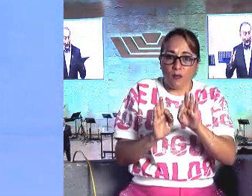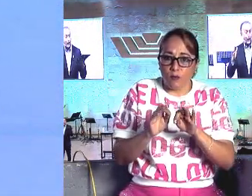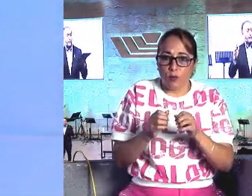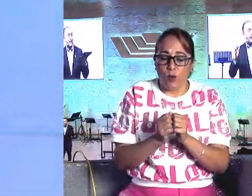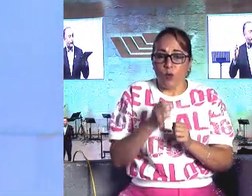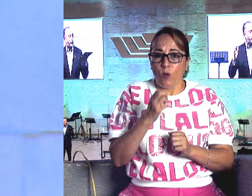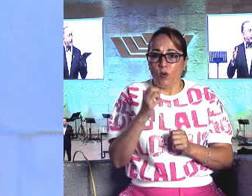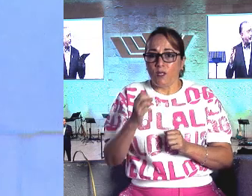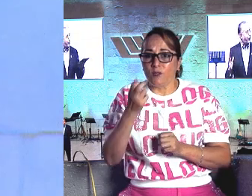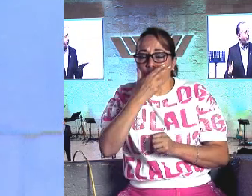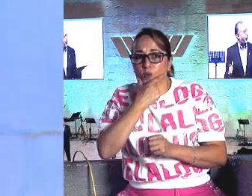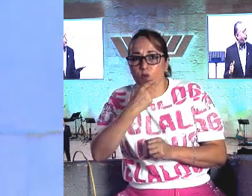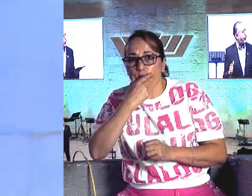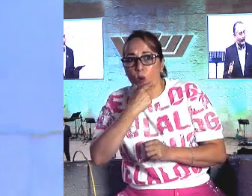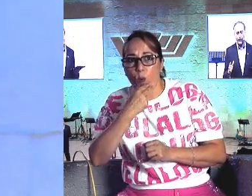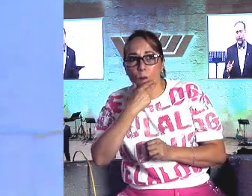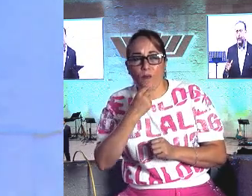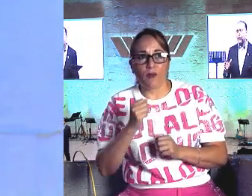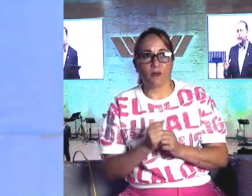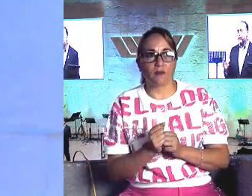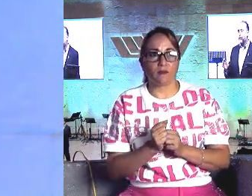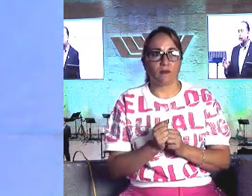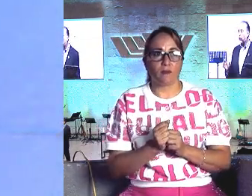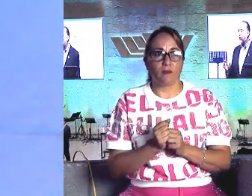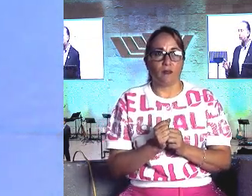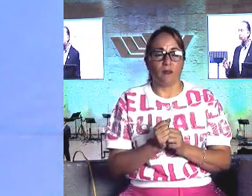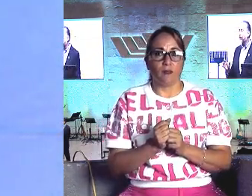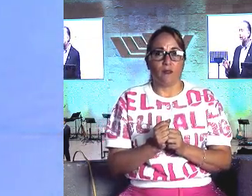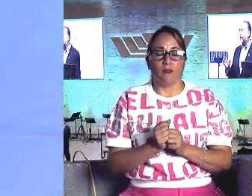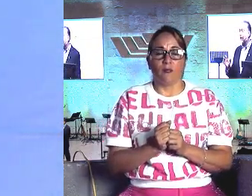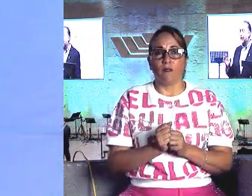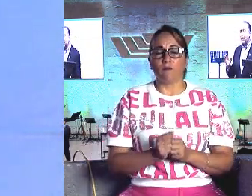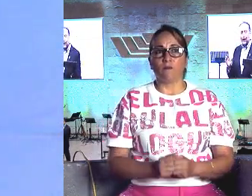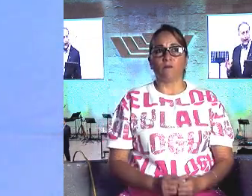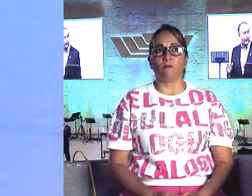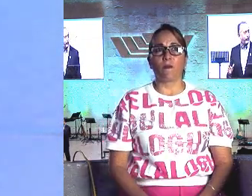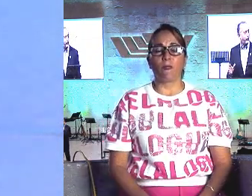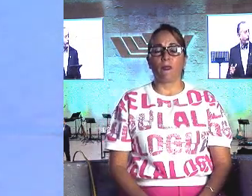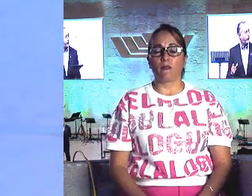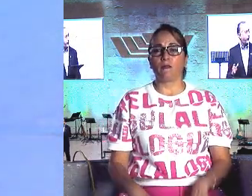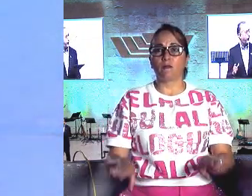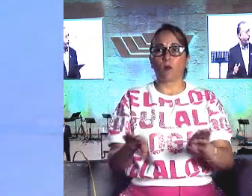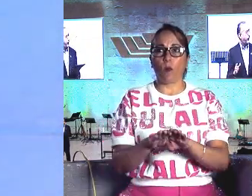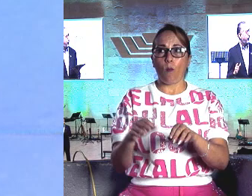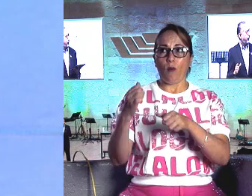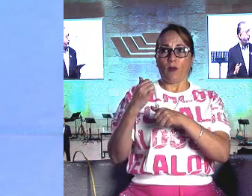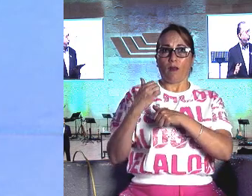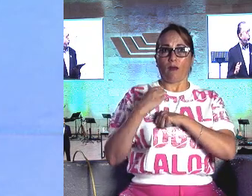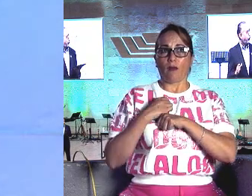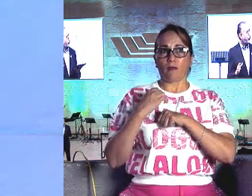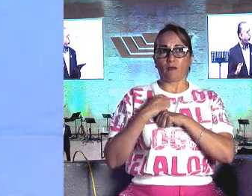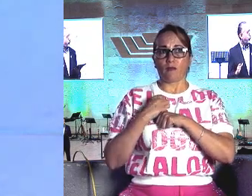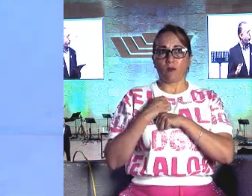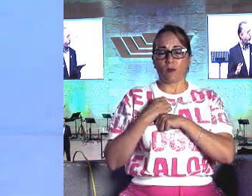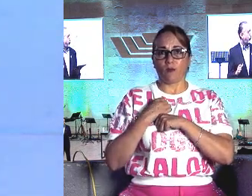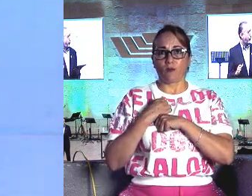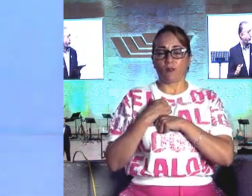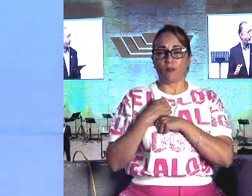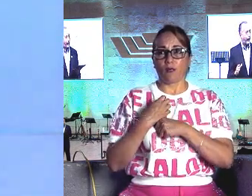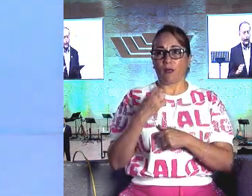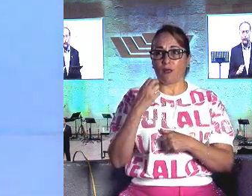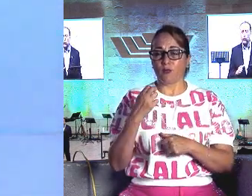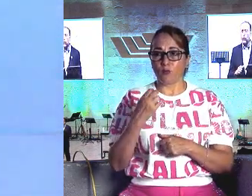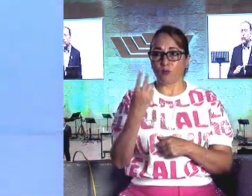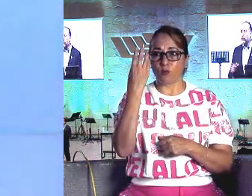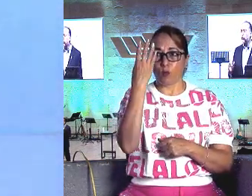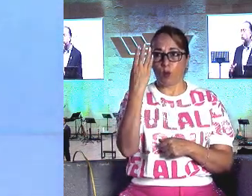la perspectiva de la palabra, y logra ser del ejército, o de esos 400 hombres, el